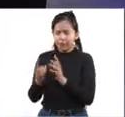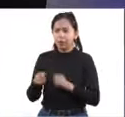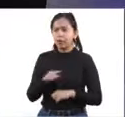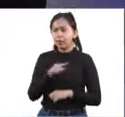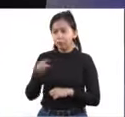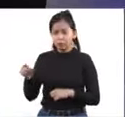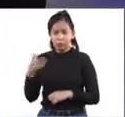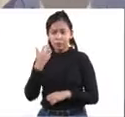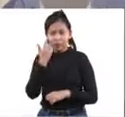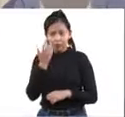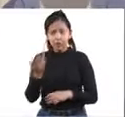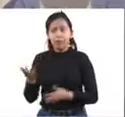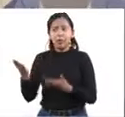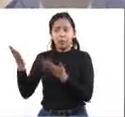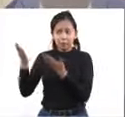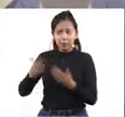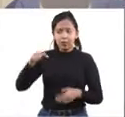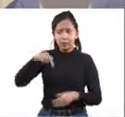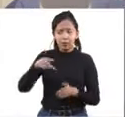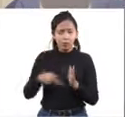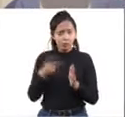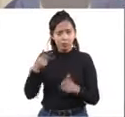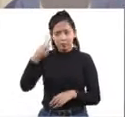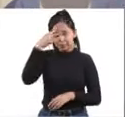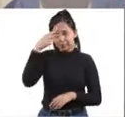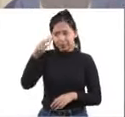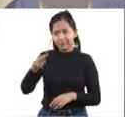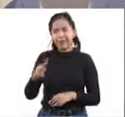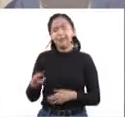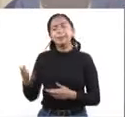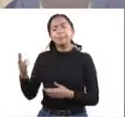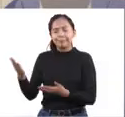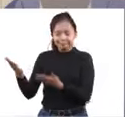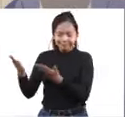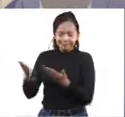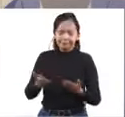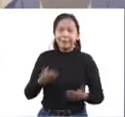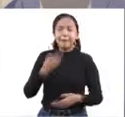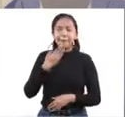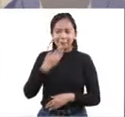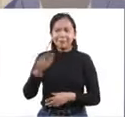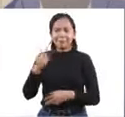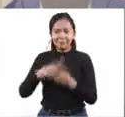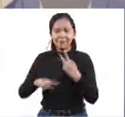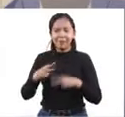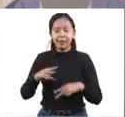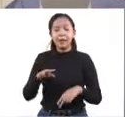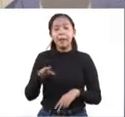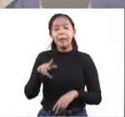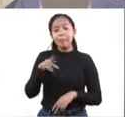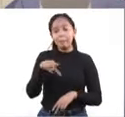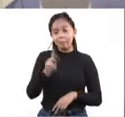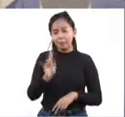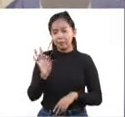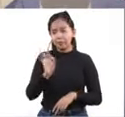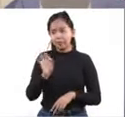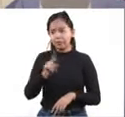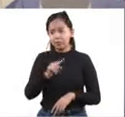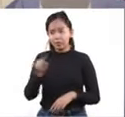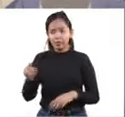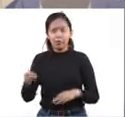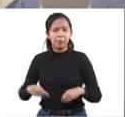deciden regresar a México, pero también con la ilusión de seguir en contacto con ustedes en las ciudades donde